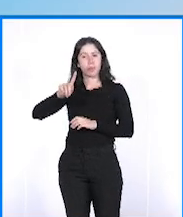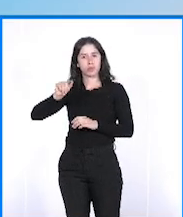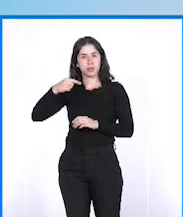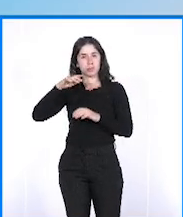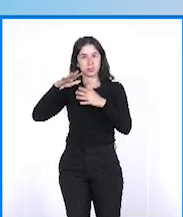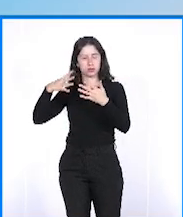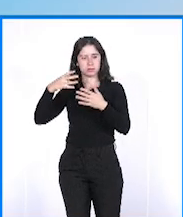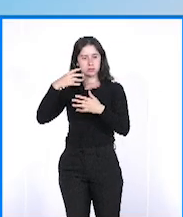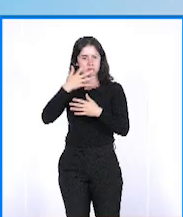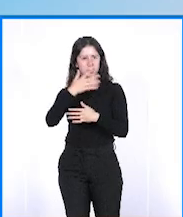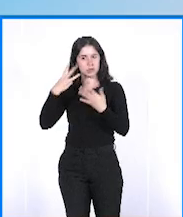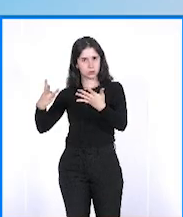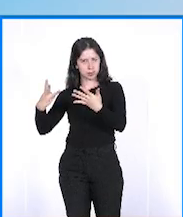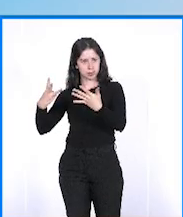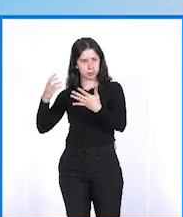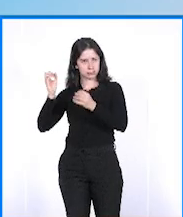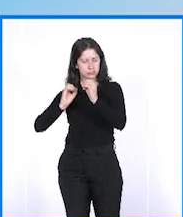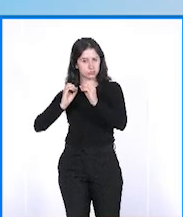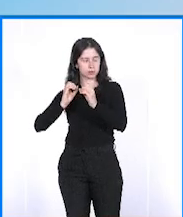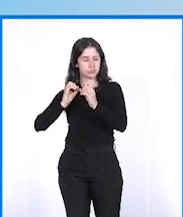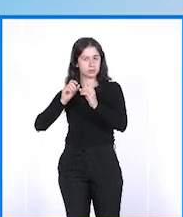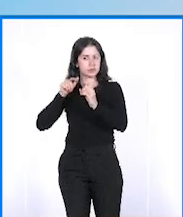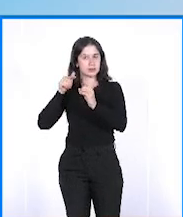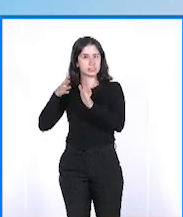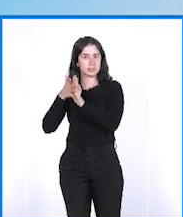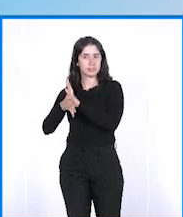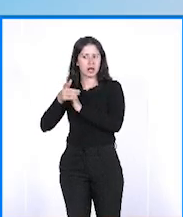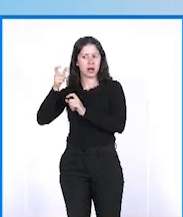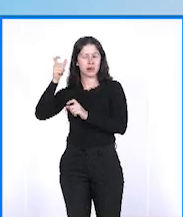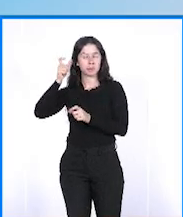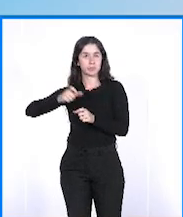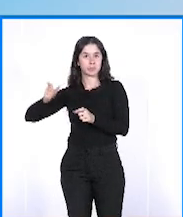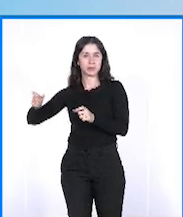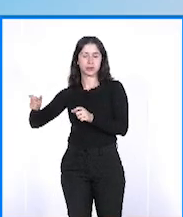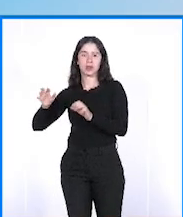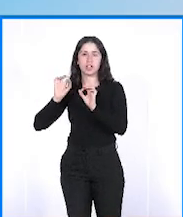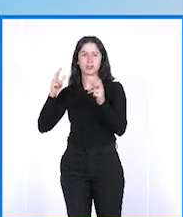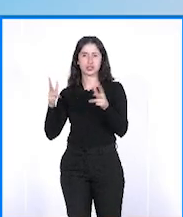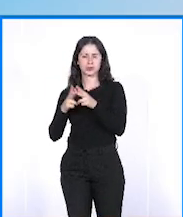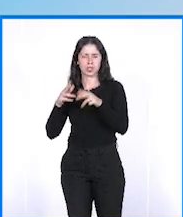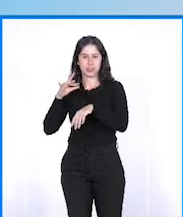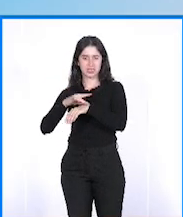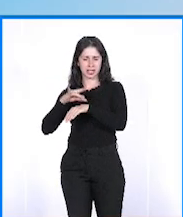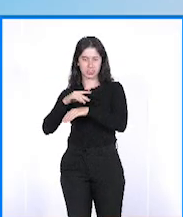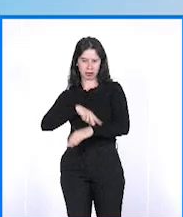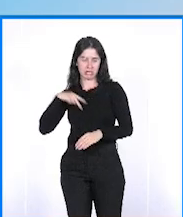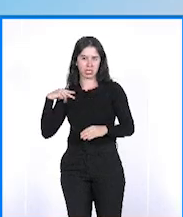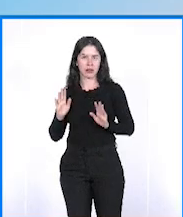aquellas personas aqu eh aquella dedicación de personas que son eh sociosanitarios fundamentalmente